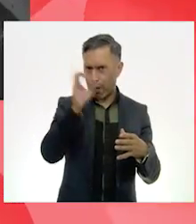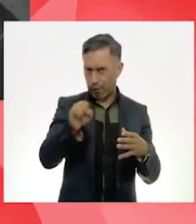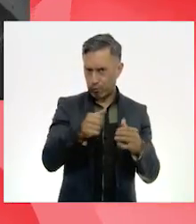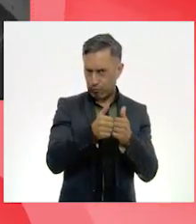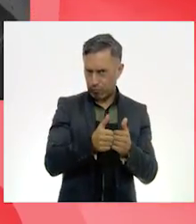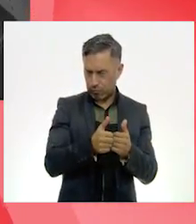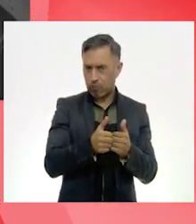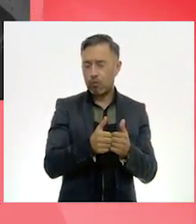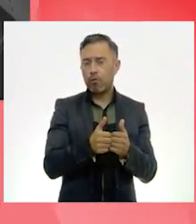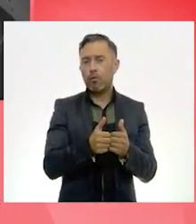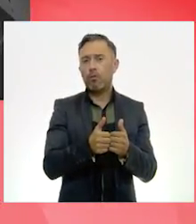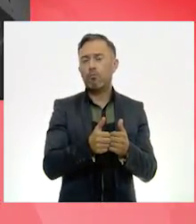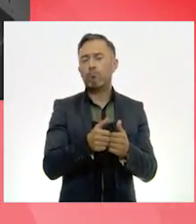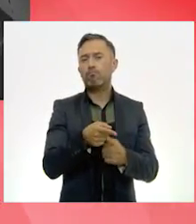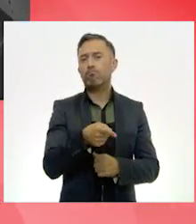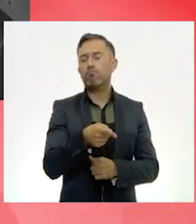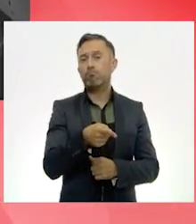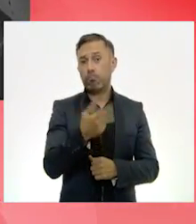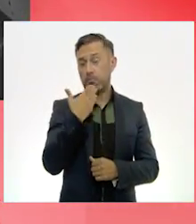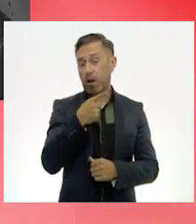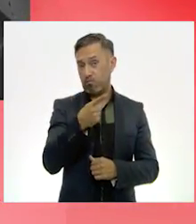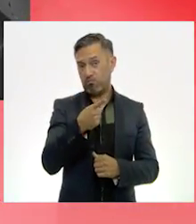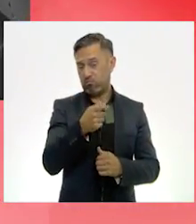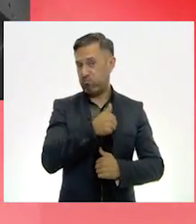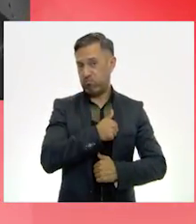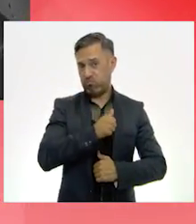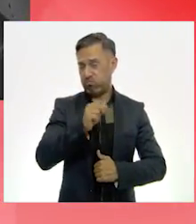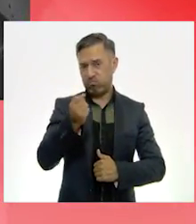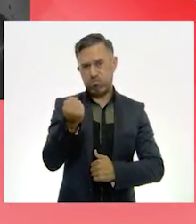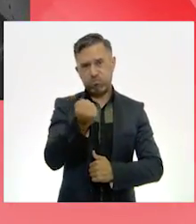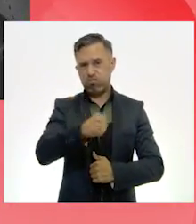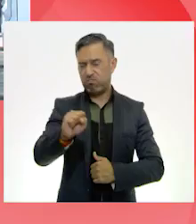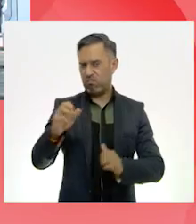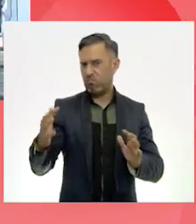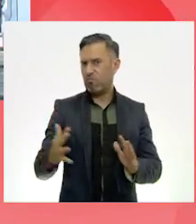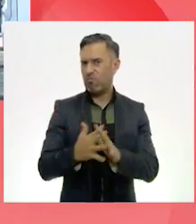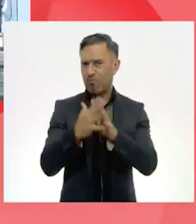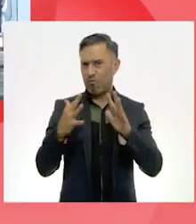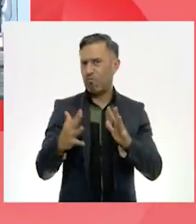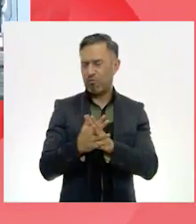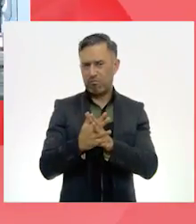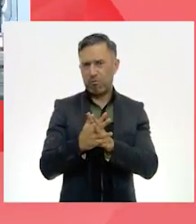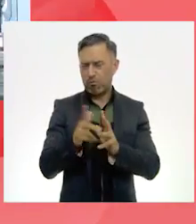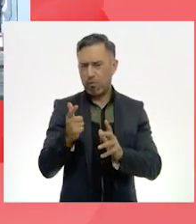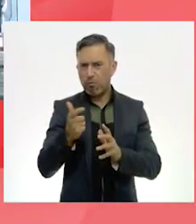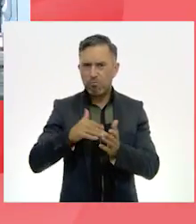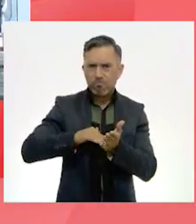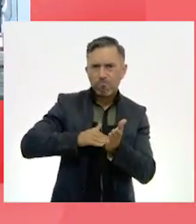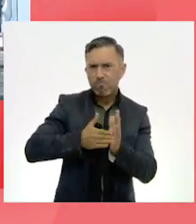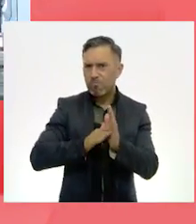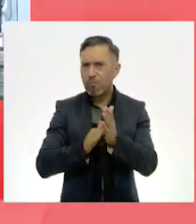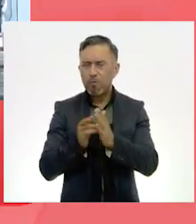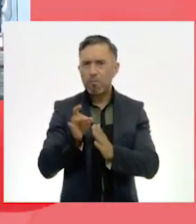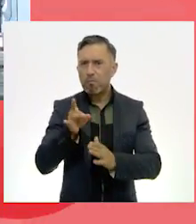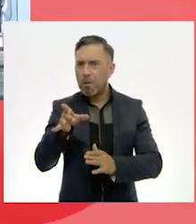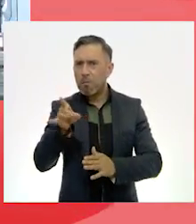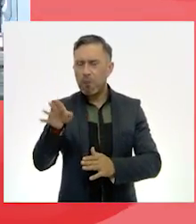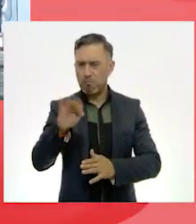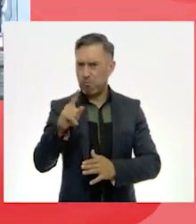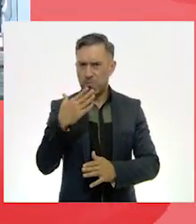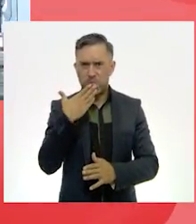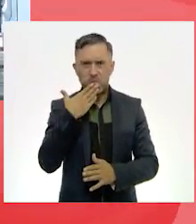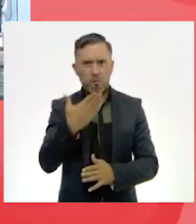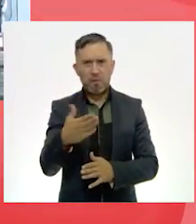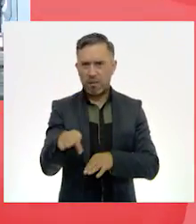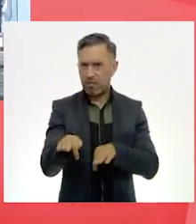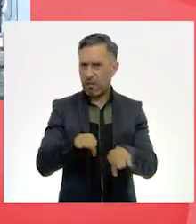muy buen guerrero, ¿no? O sea, había hecho las cosas como bastante bien para los constitucionalistas y